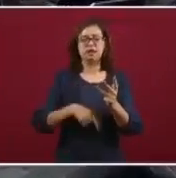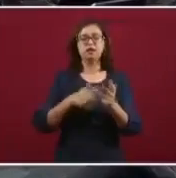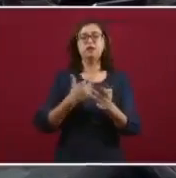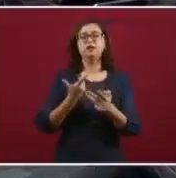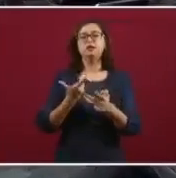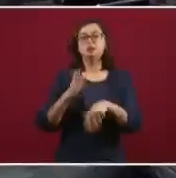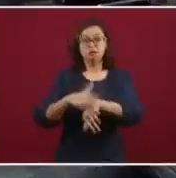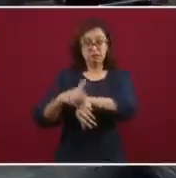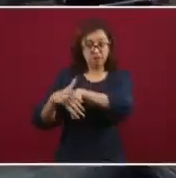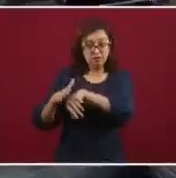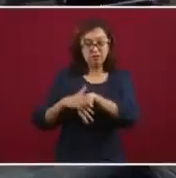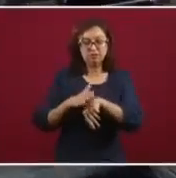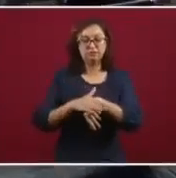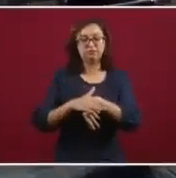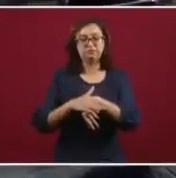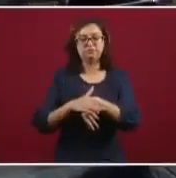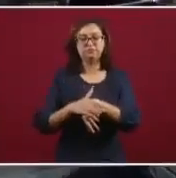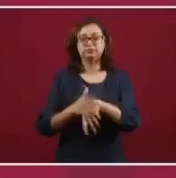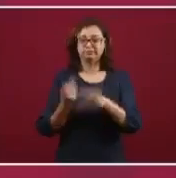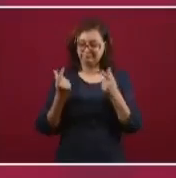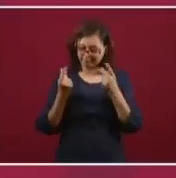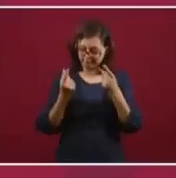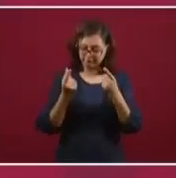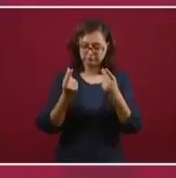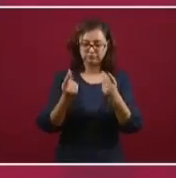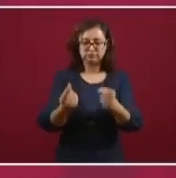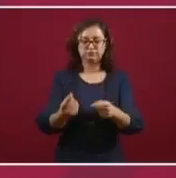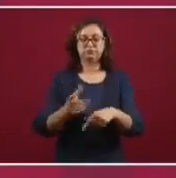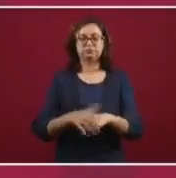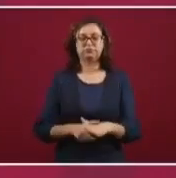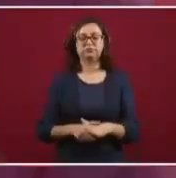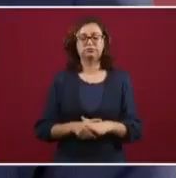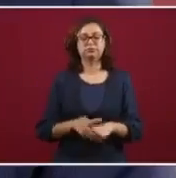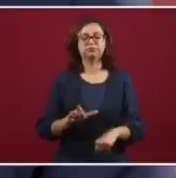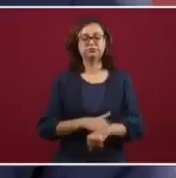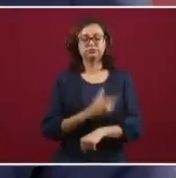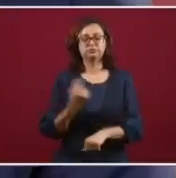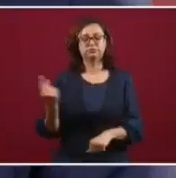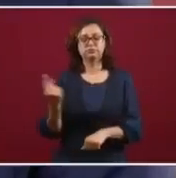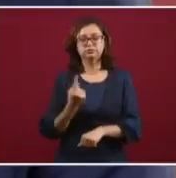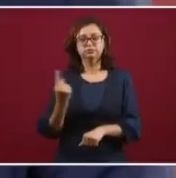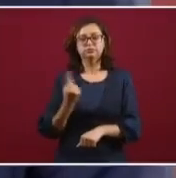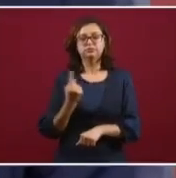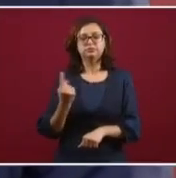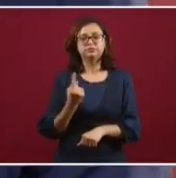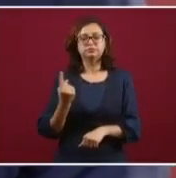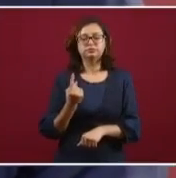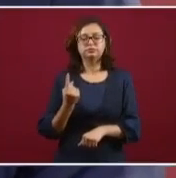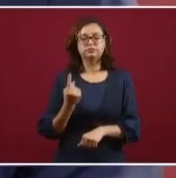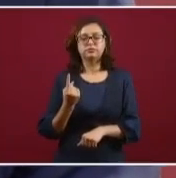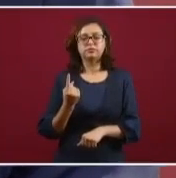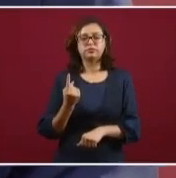que le apuren, porque